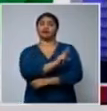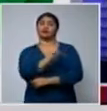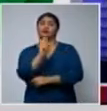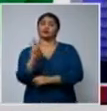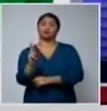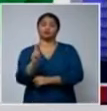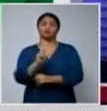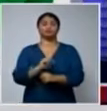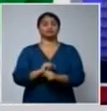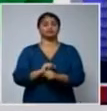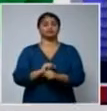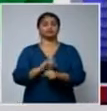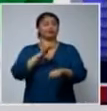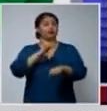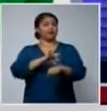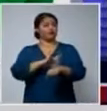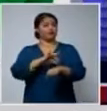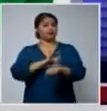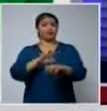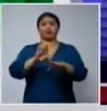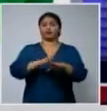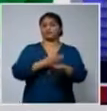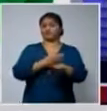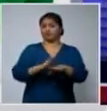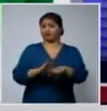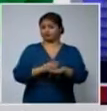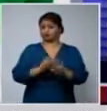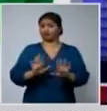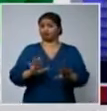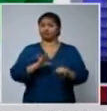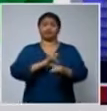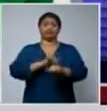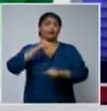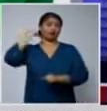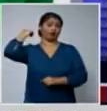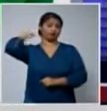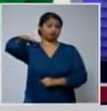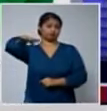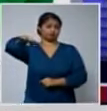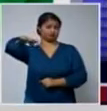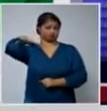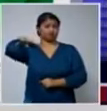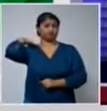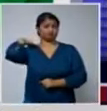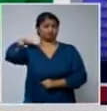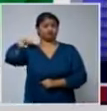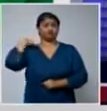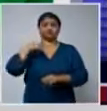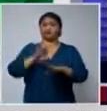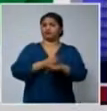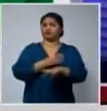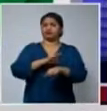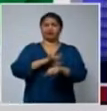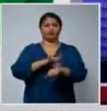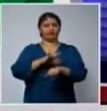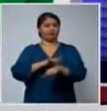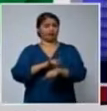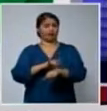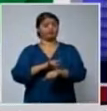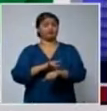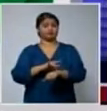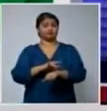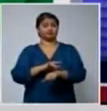de una fibrosis pulmonar, una trombopatía, tenía algunas comorbilidades que lo hacían un